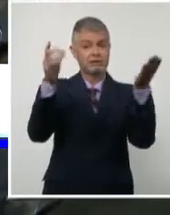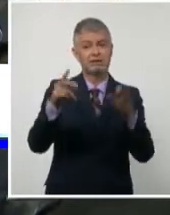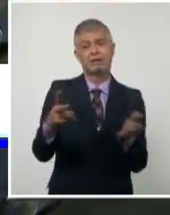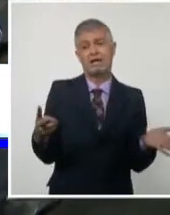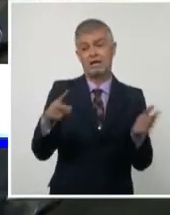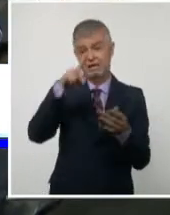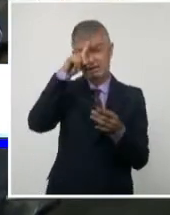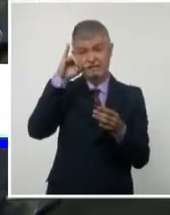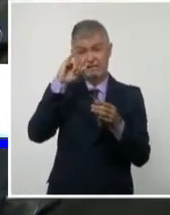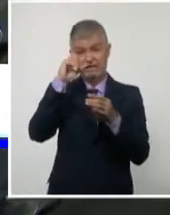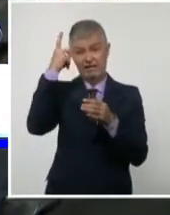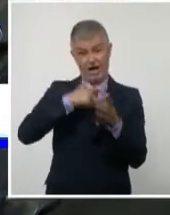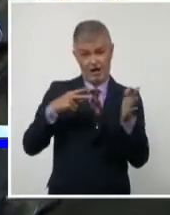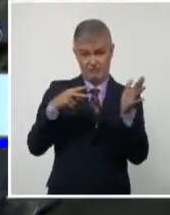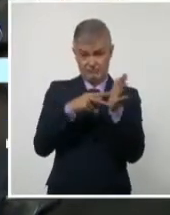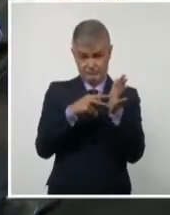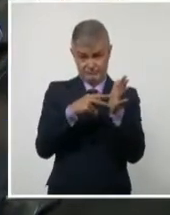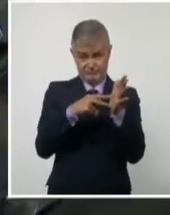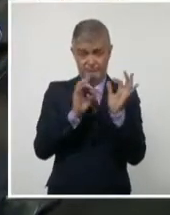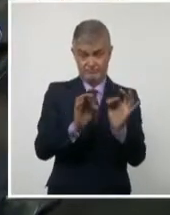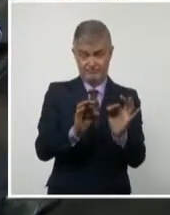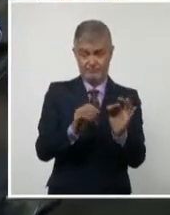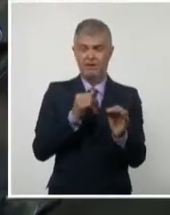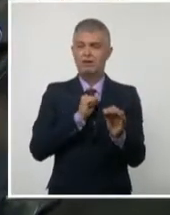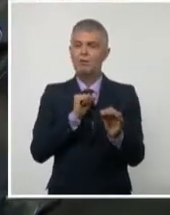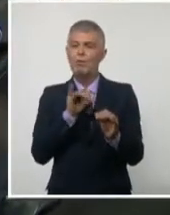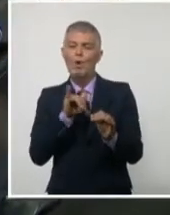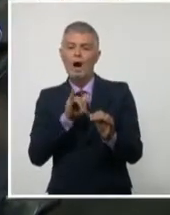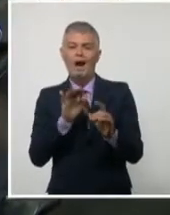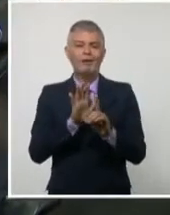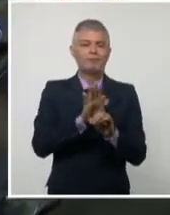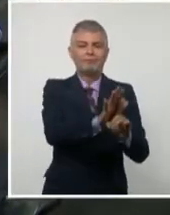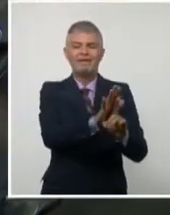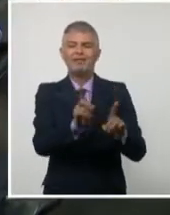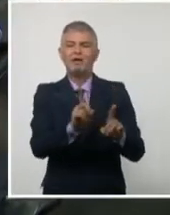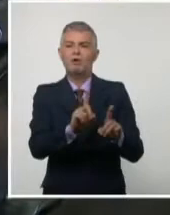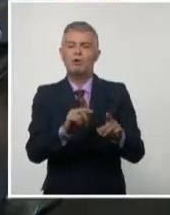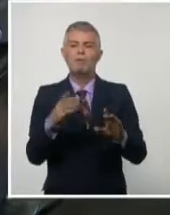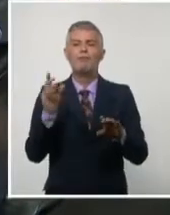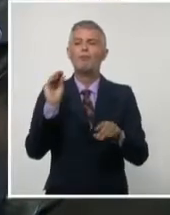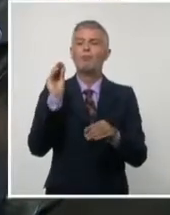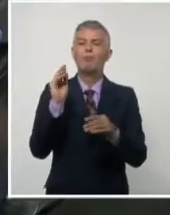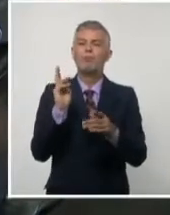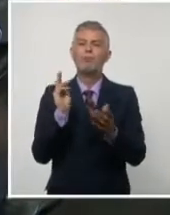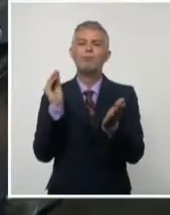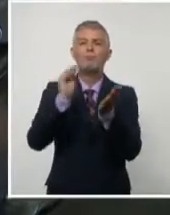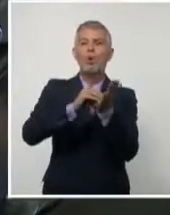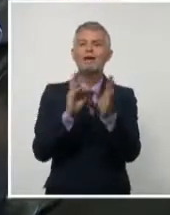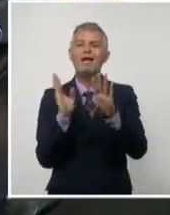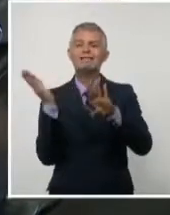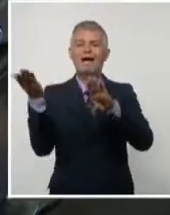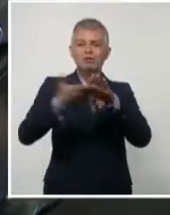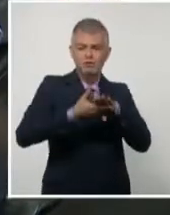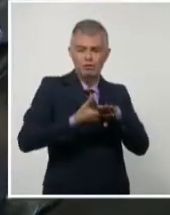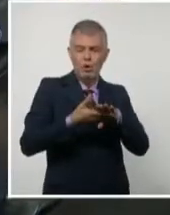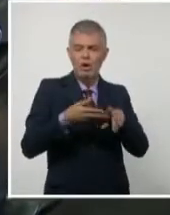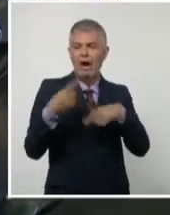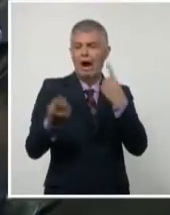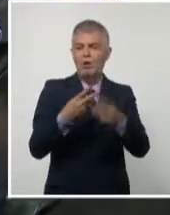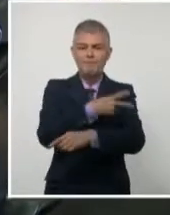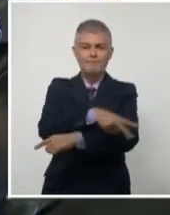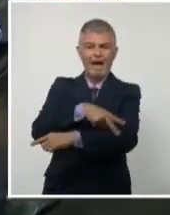prohíbe, impide y también somete, impone sanciones a todos los países, a todas